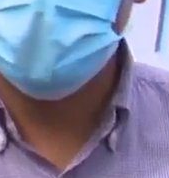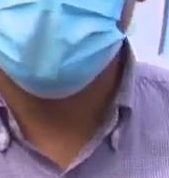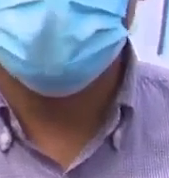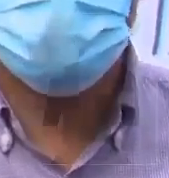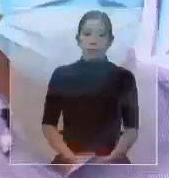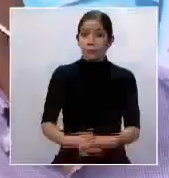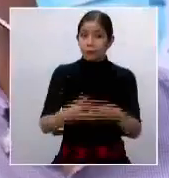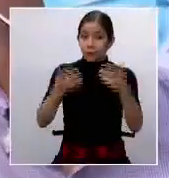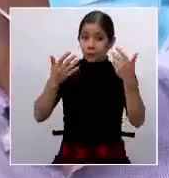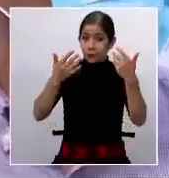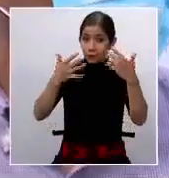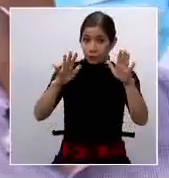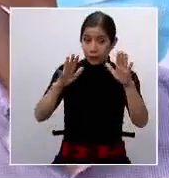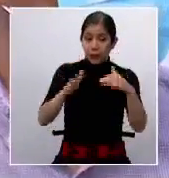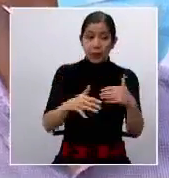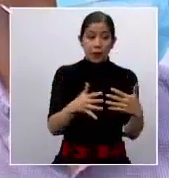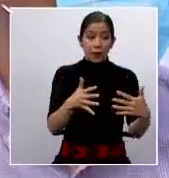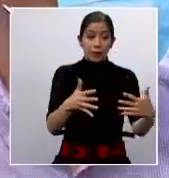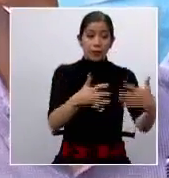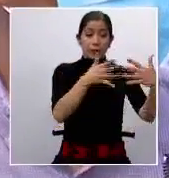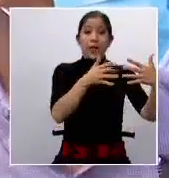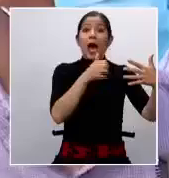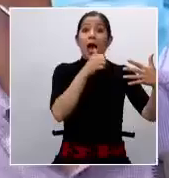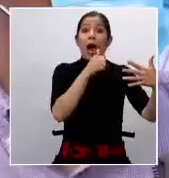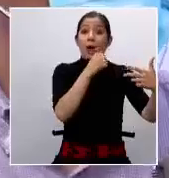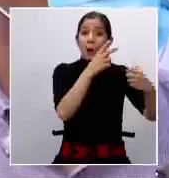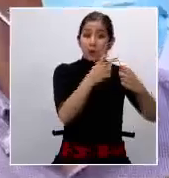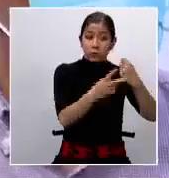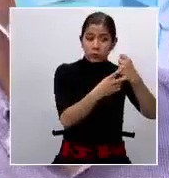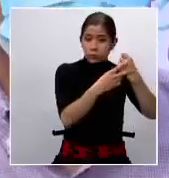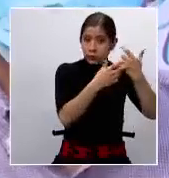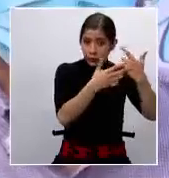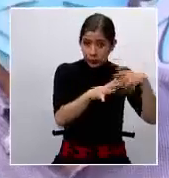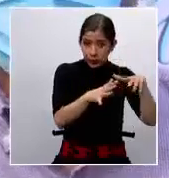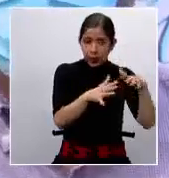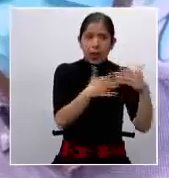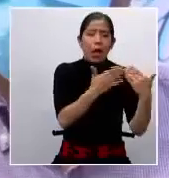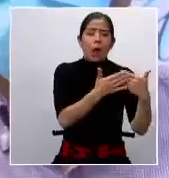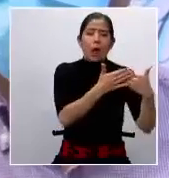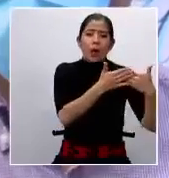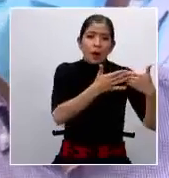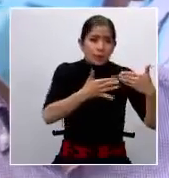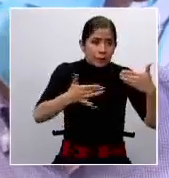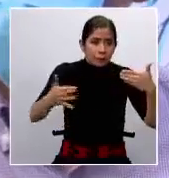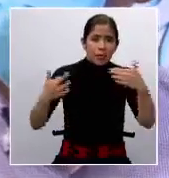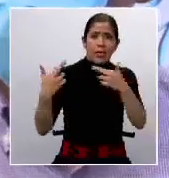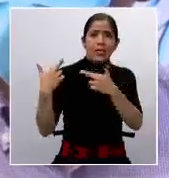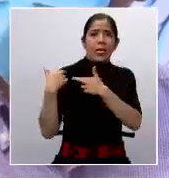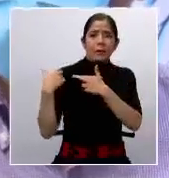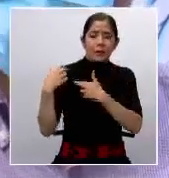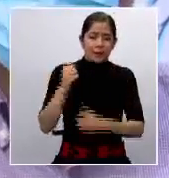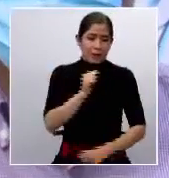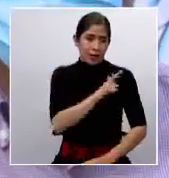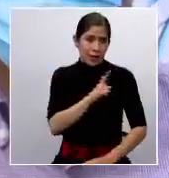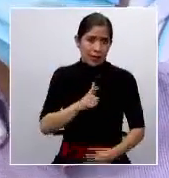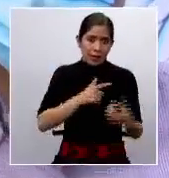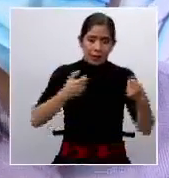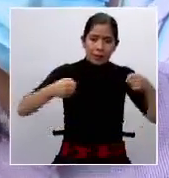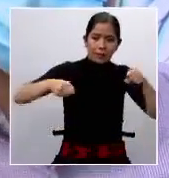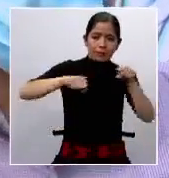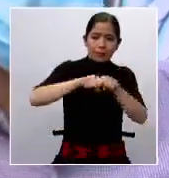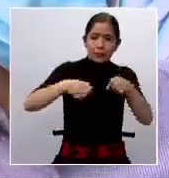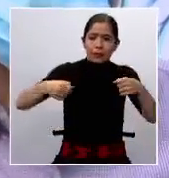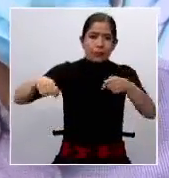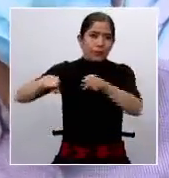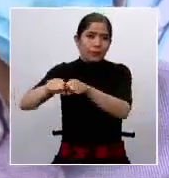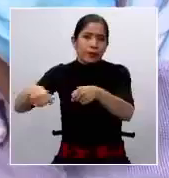Y a partir de los tanques es plena responsabilidad de los municipios de hacer las redes internas. El objetivo principal es de que